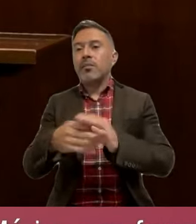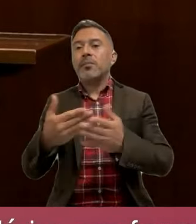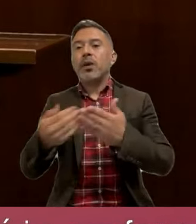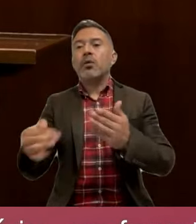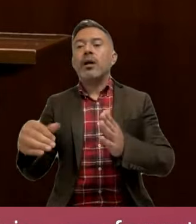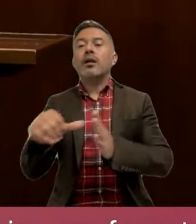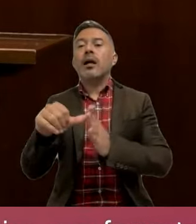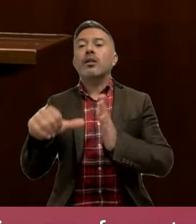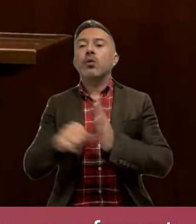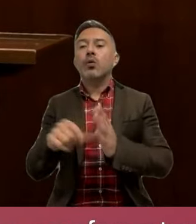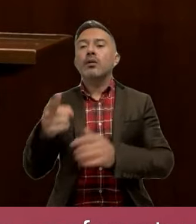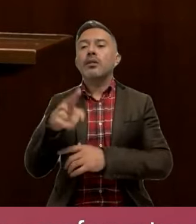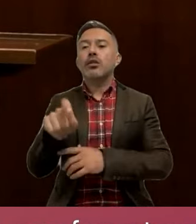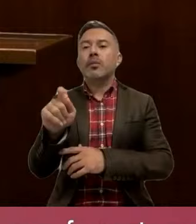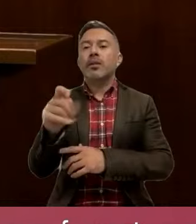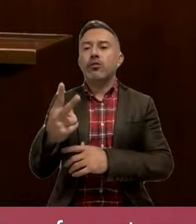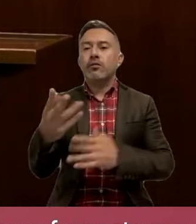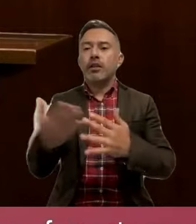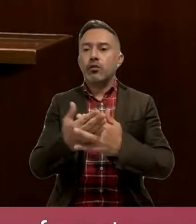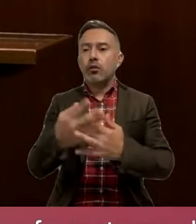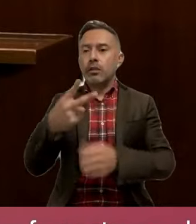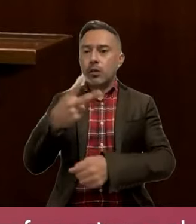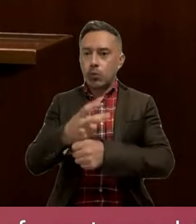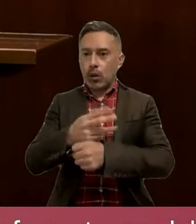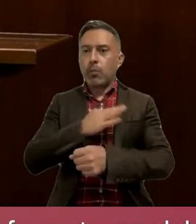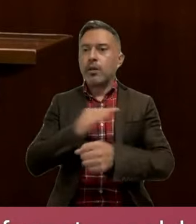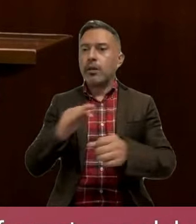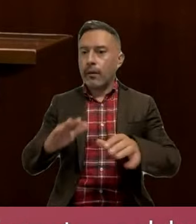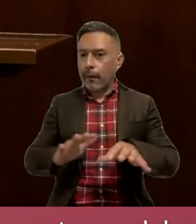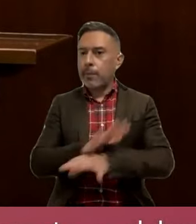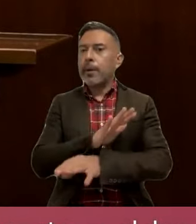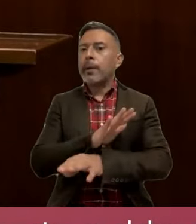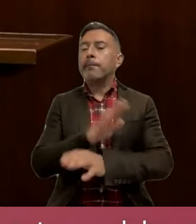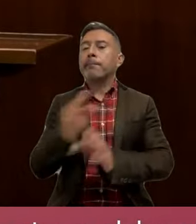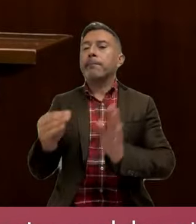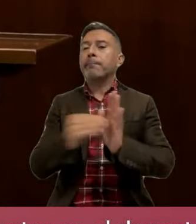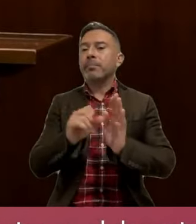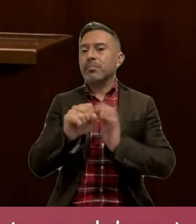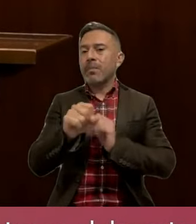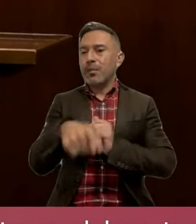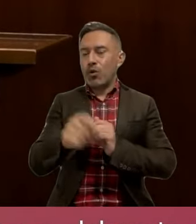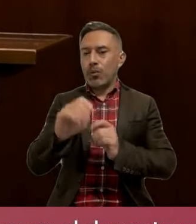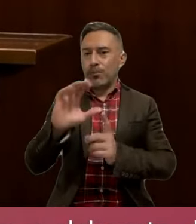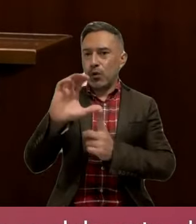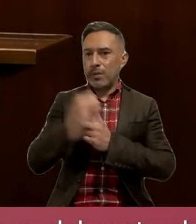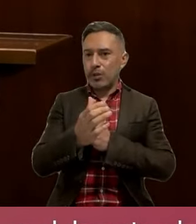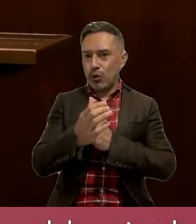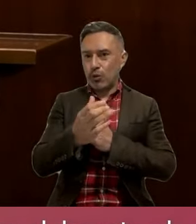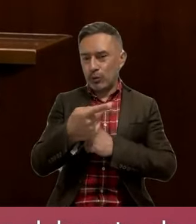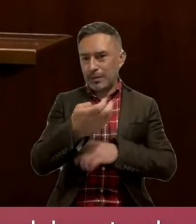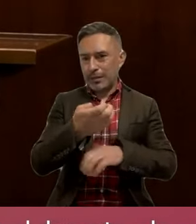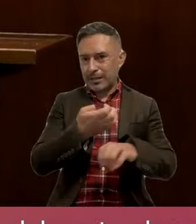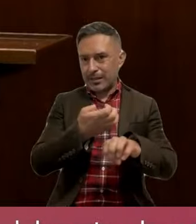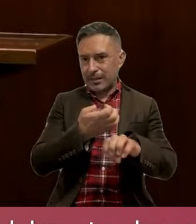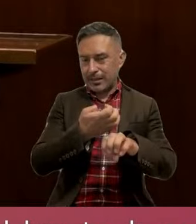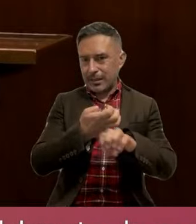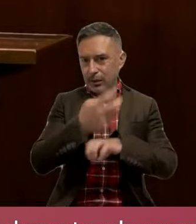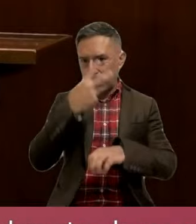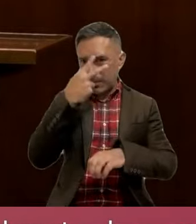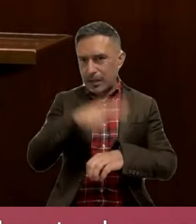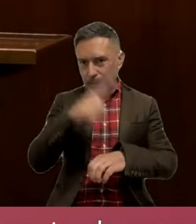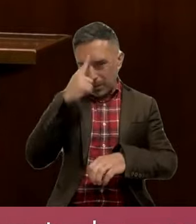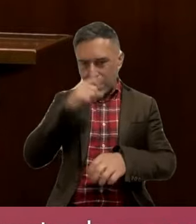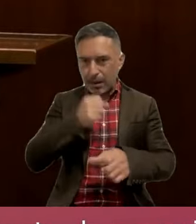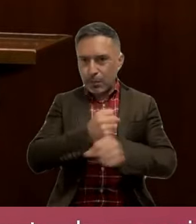artículo 122 para disponer, dentro de las atribuciones de la Comisión Estatal contra la Violencia, la de